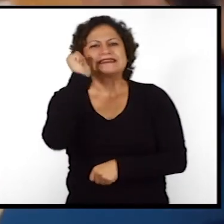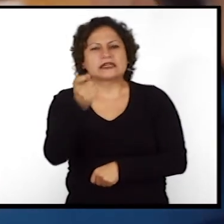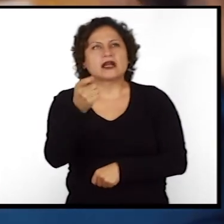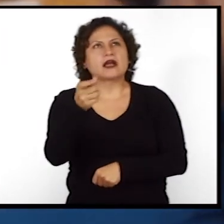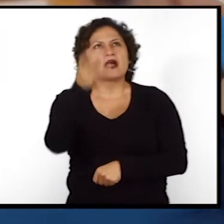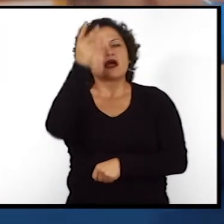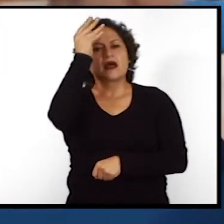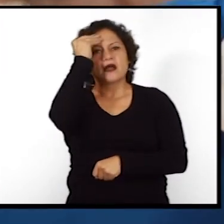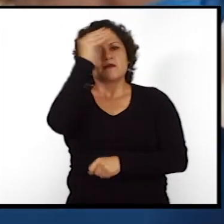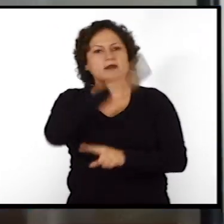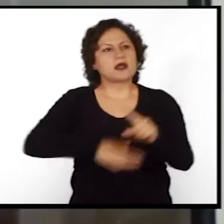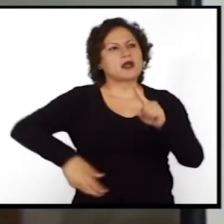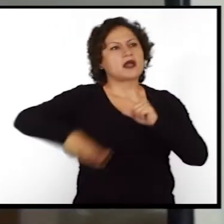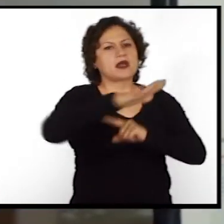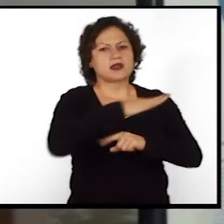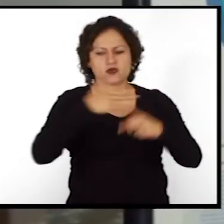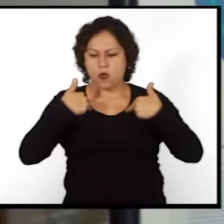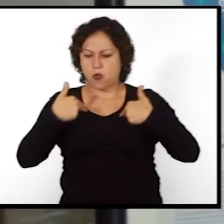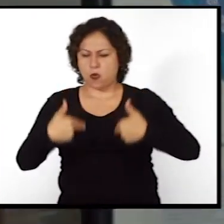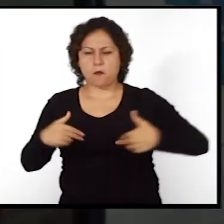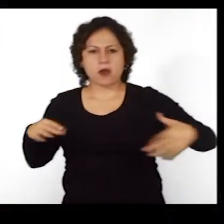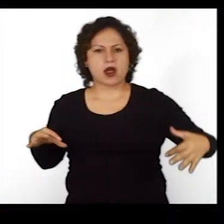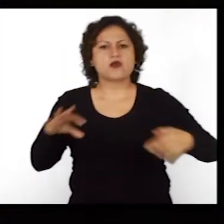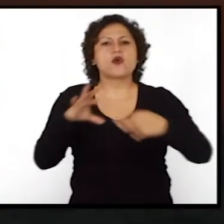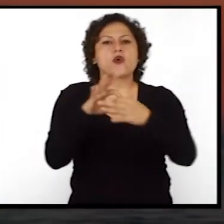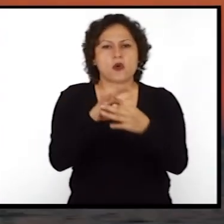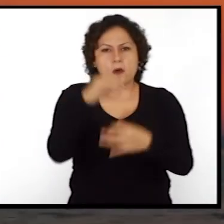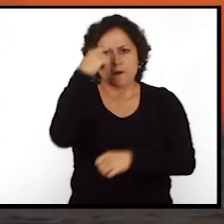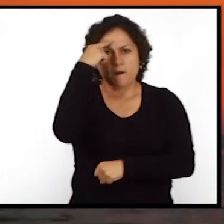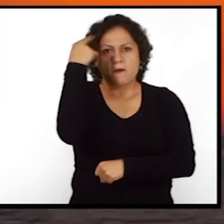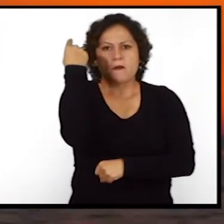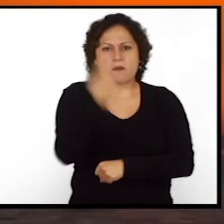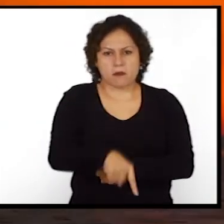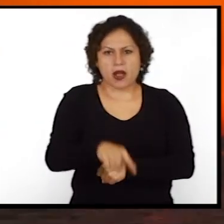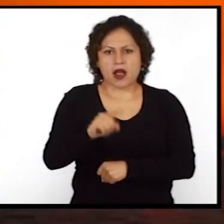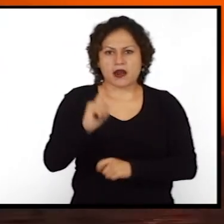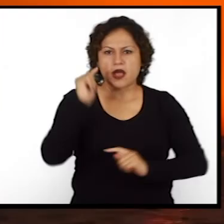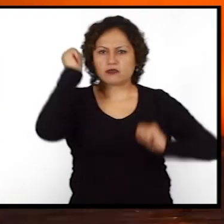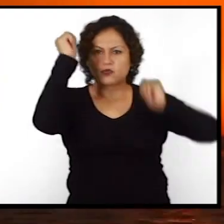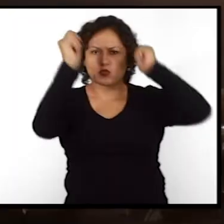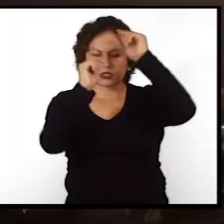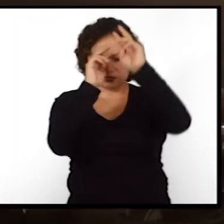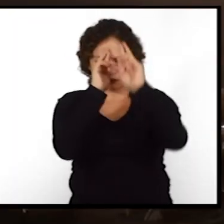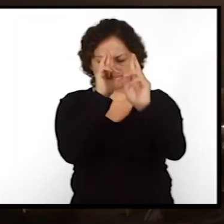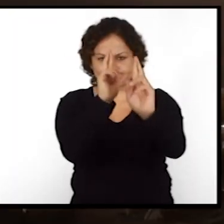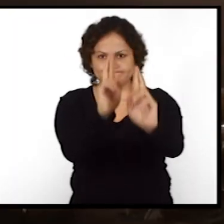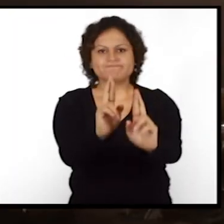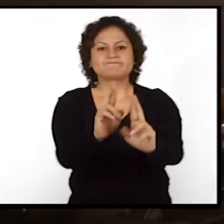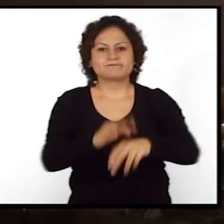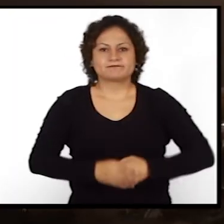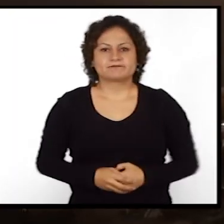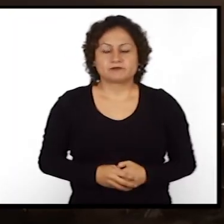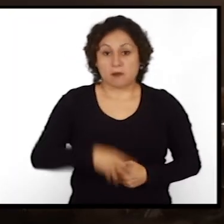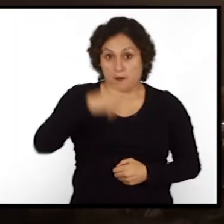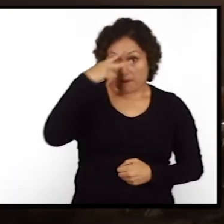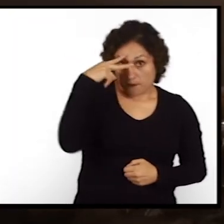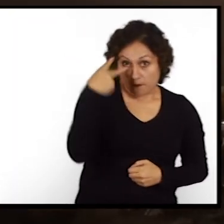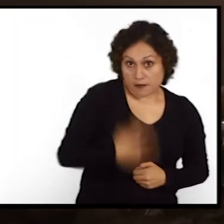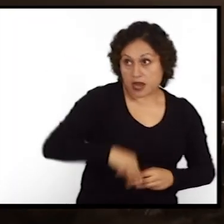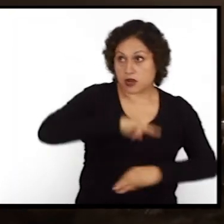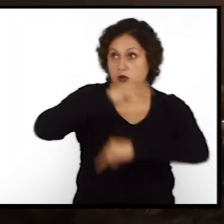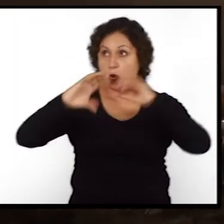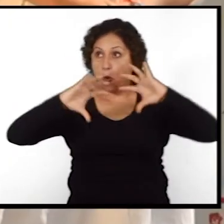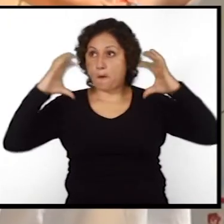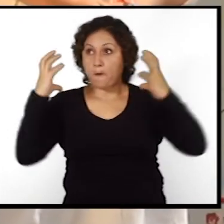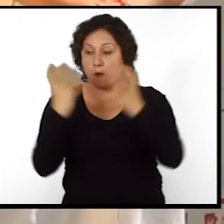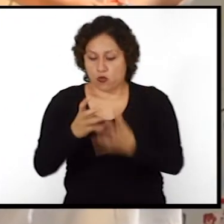deben estar en armonía, moviendo a nuestro reguilete en dirección hacia un turismo responsable. México y el mundo